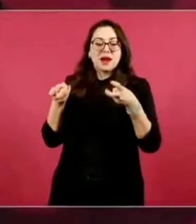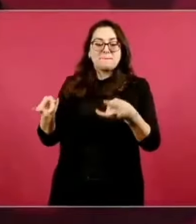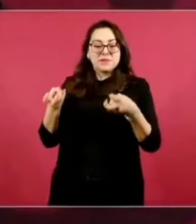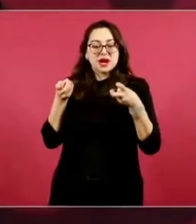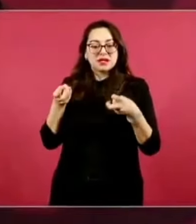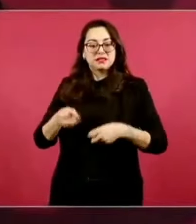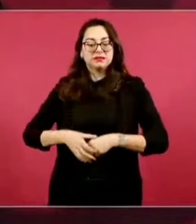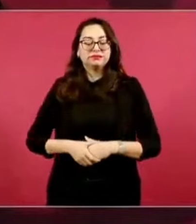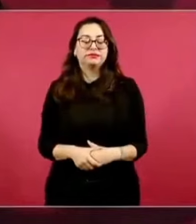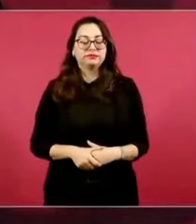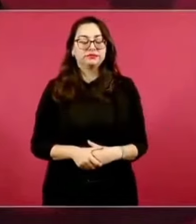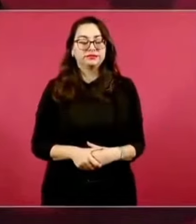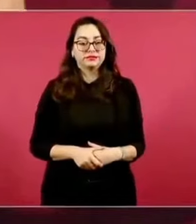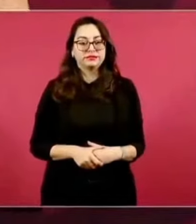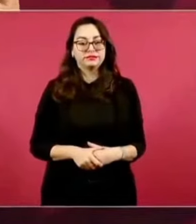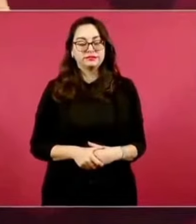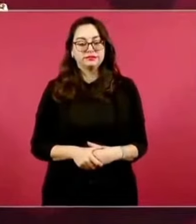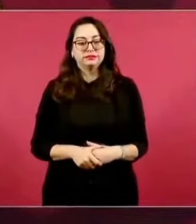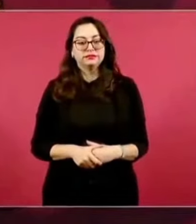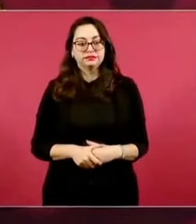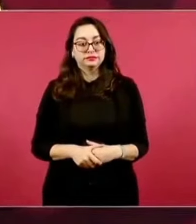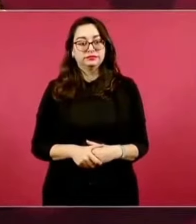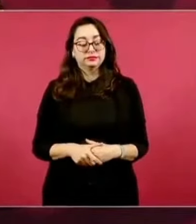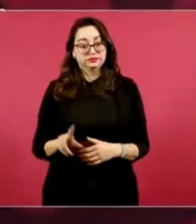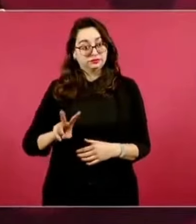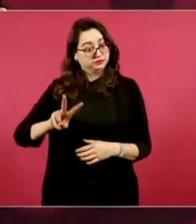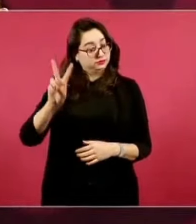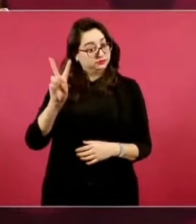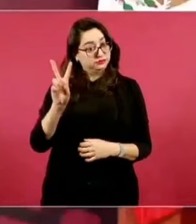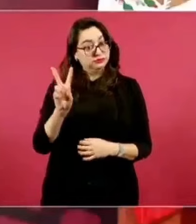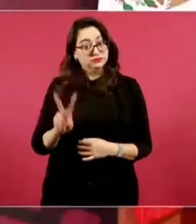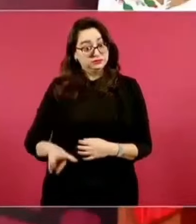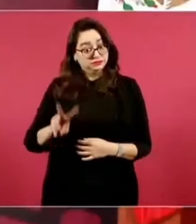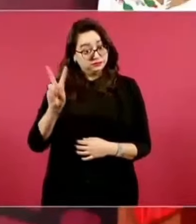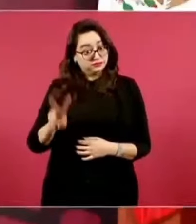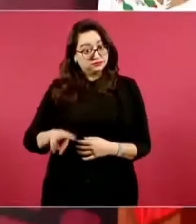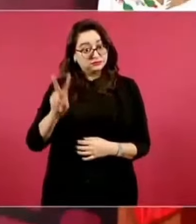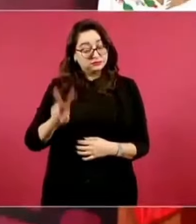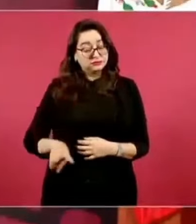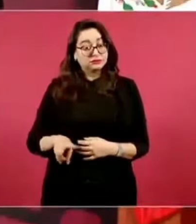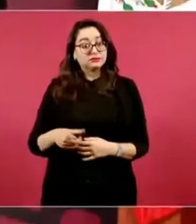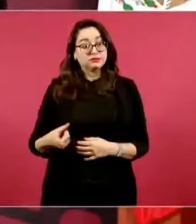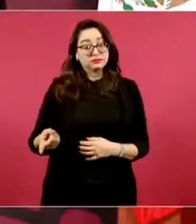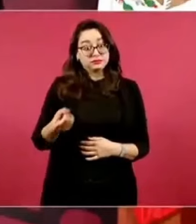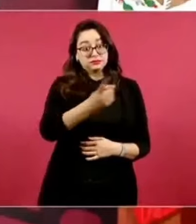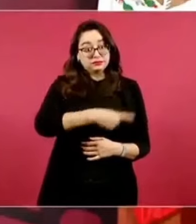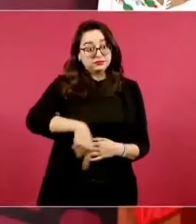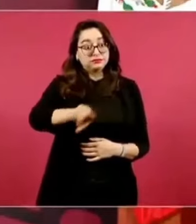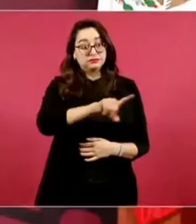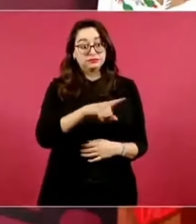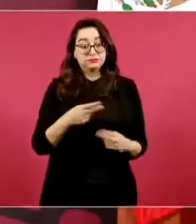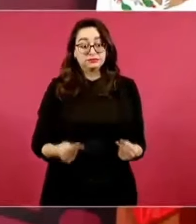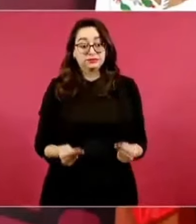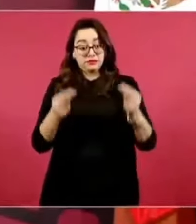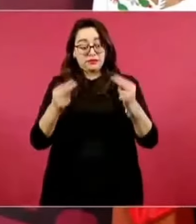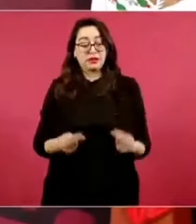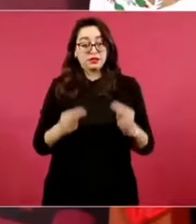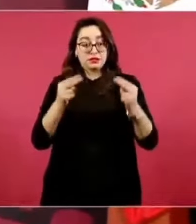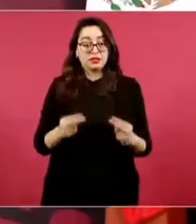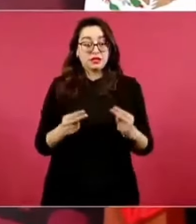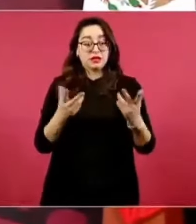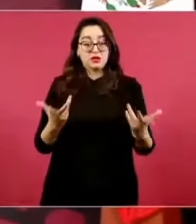medicinas que le zumba eh Para hacer negocio con